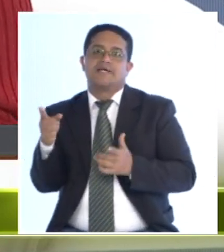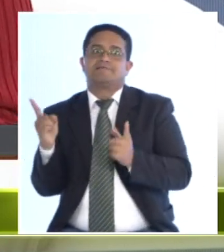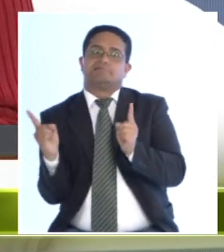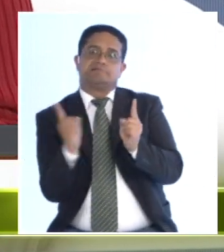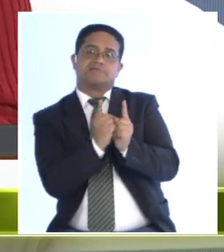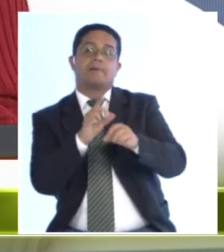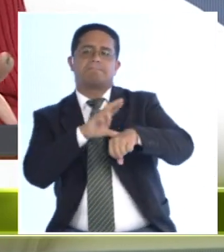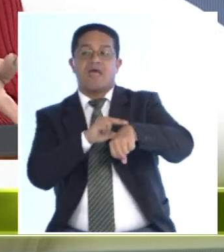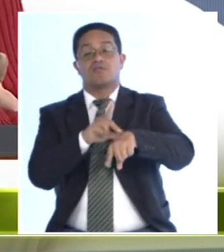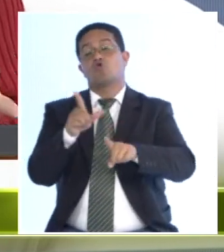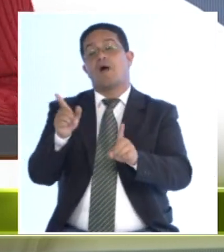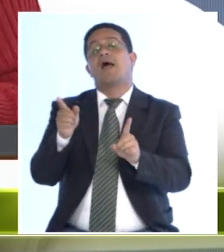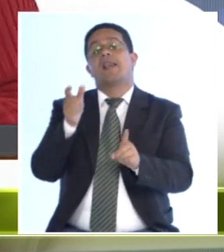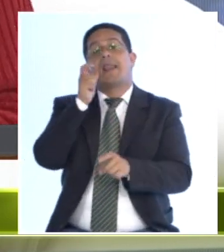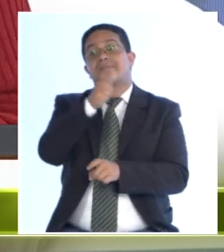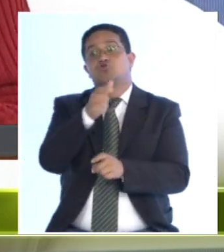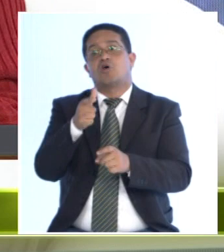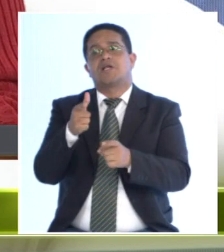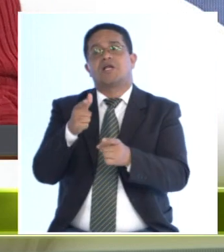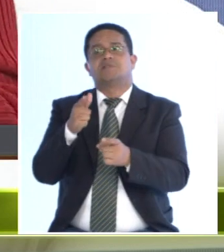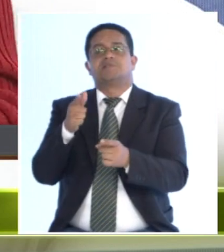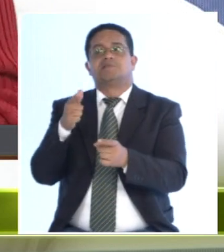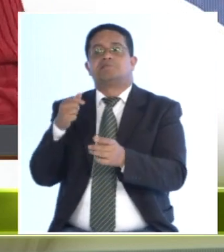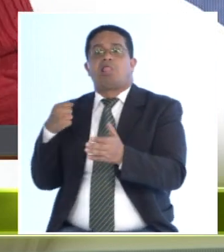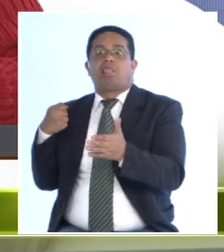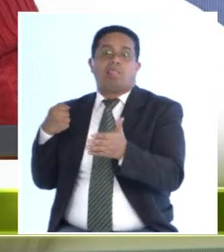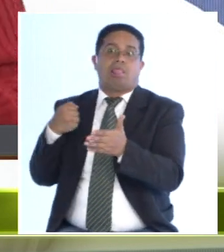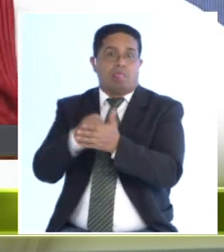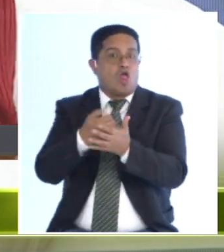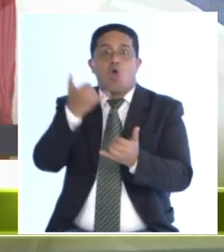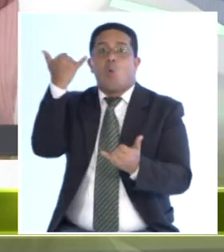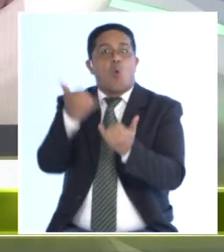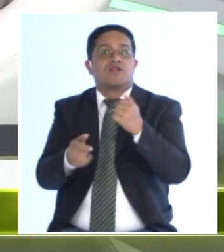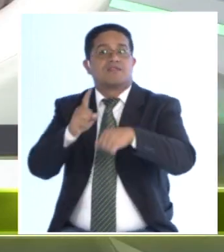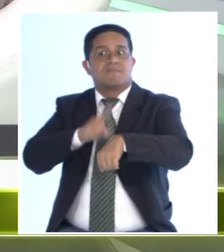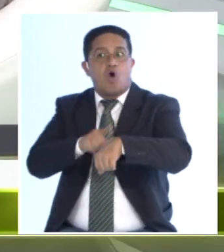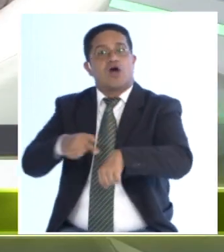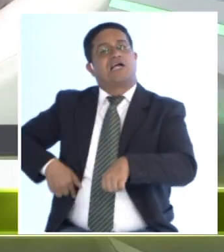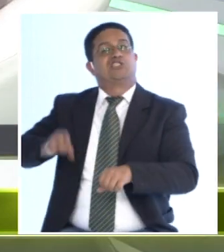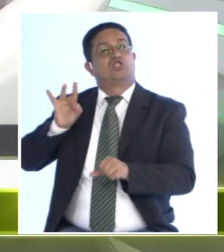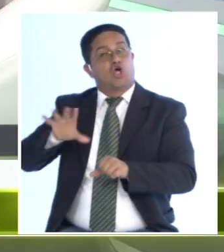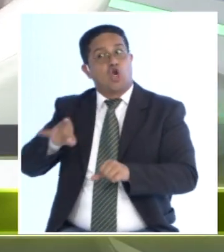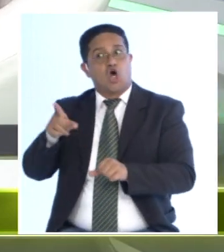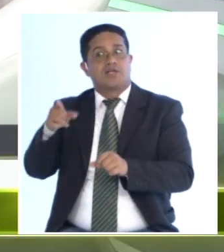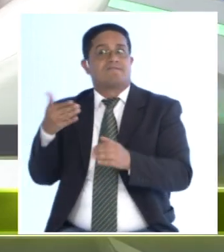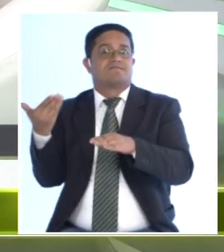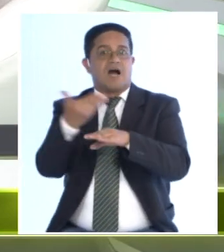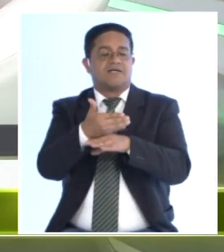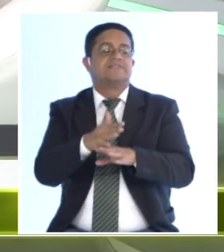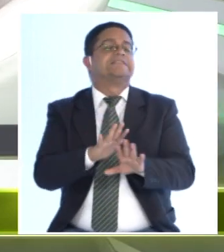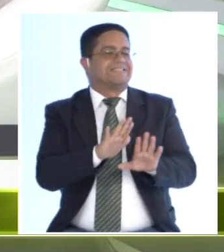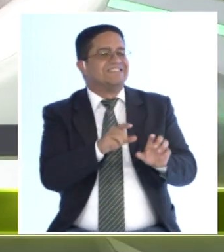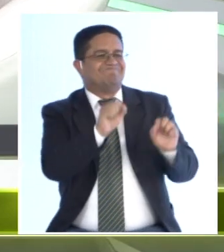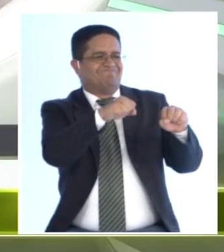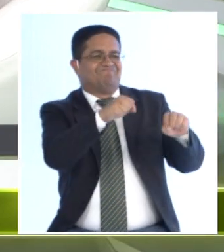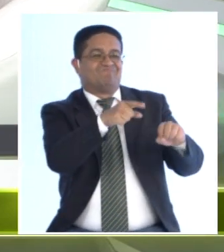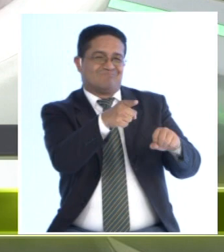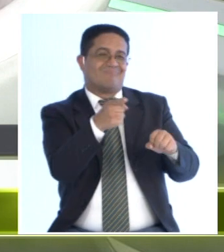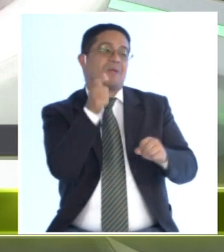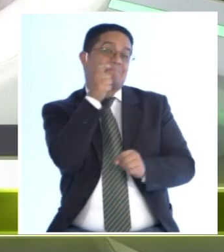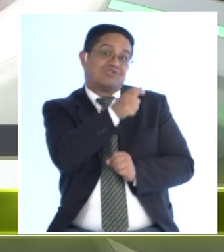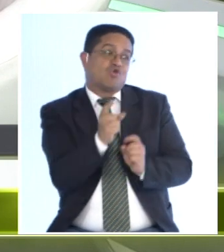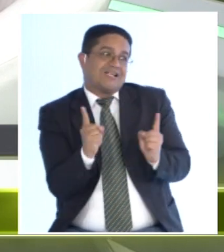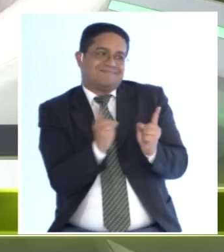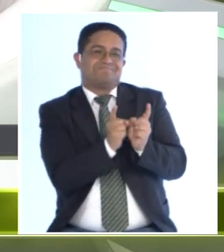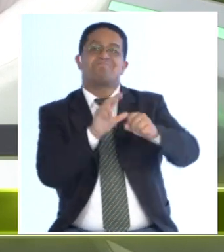Porque muchos pacientes no van al médico hasta que no sienten una dolencia o una molestia mayor. Exacto. Cuando el paciente va al médico,